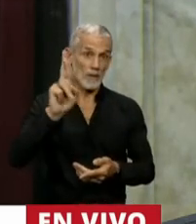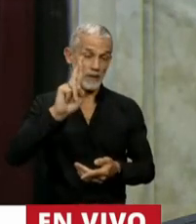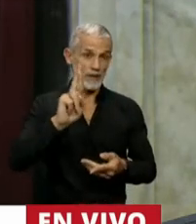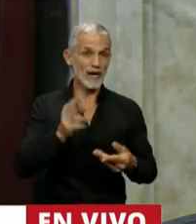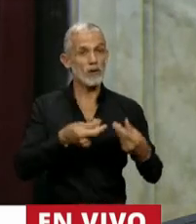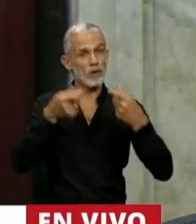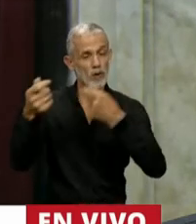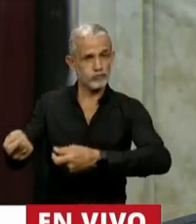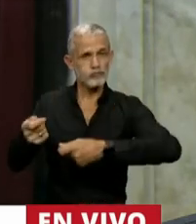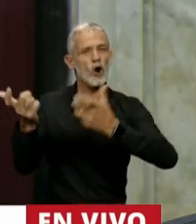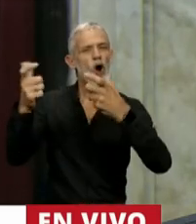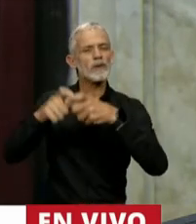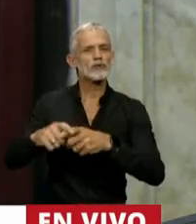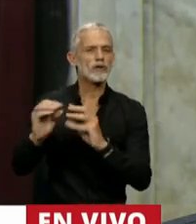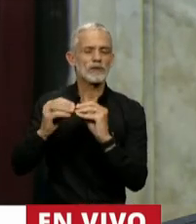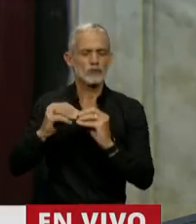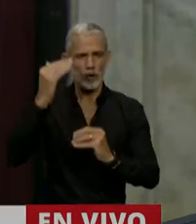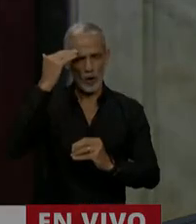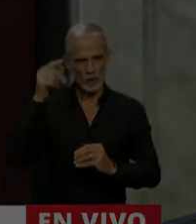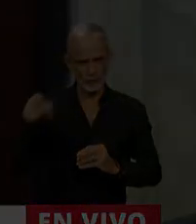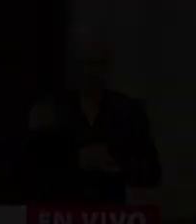será girada a la comisión de asuntos constitucionales